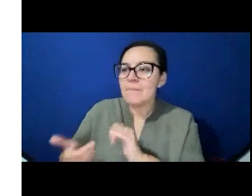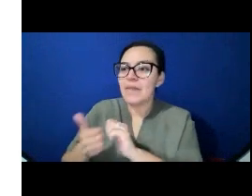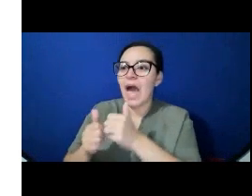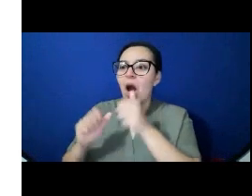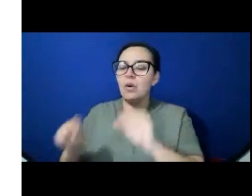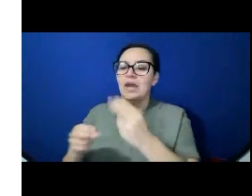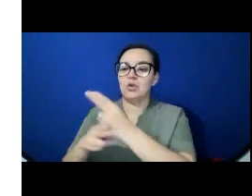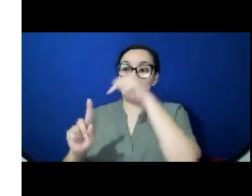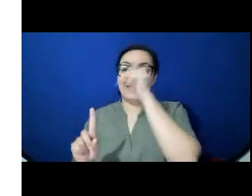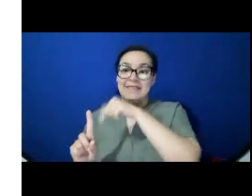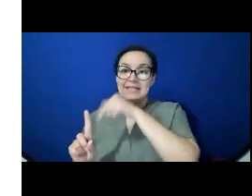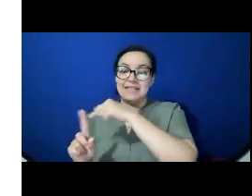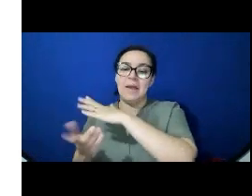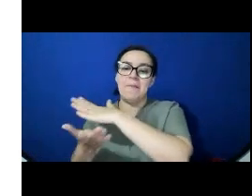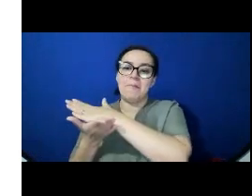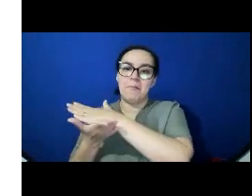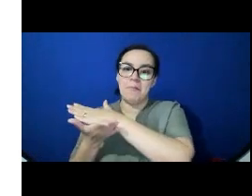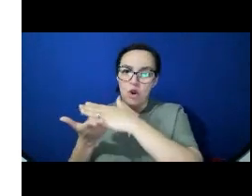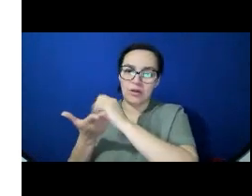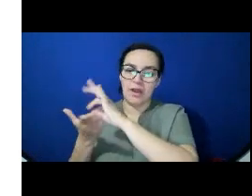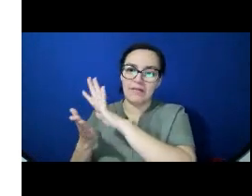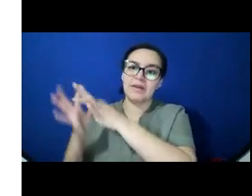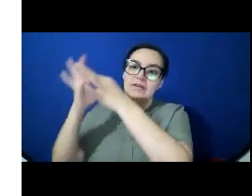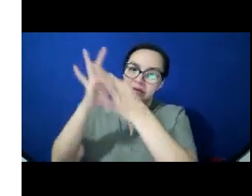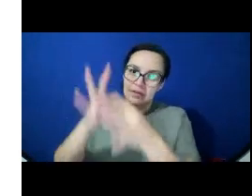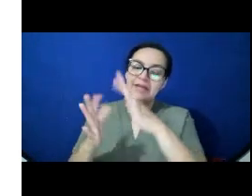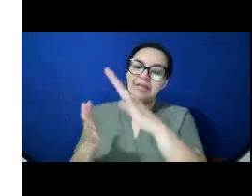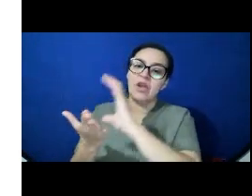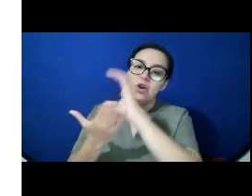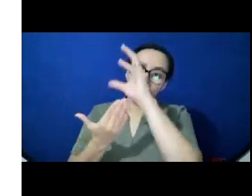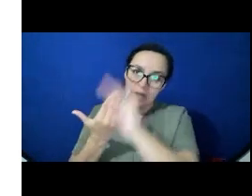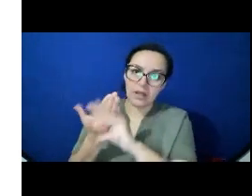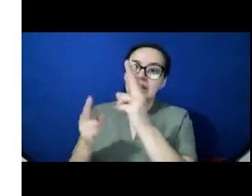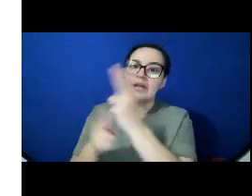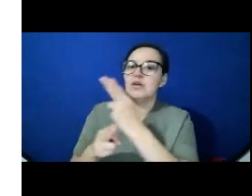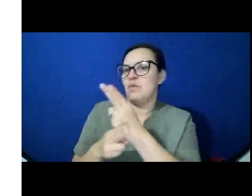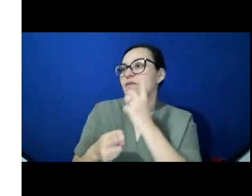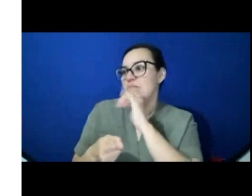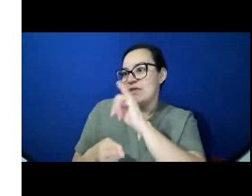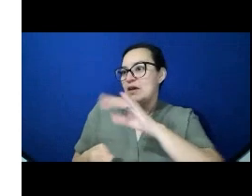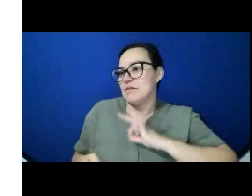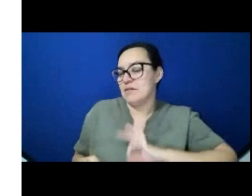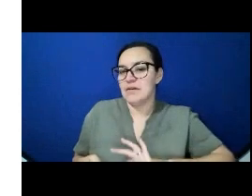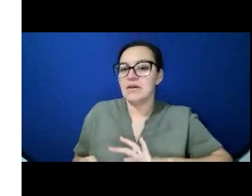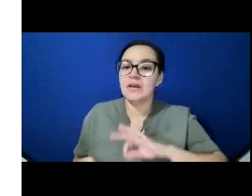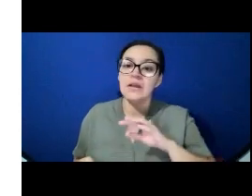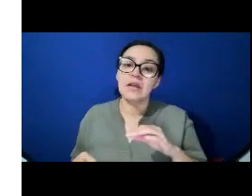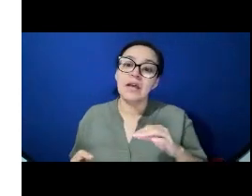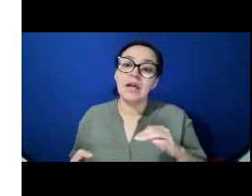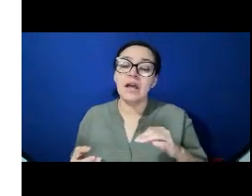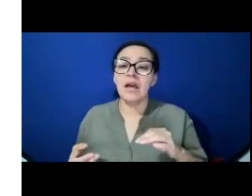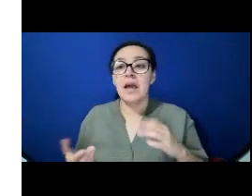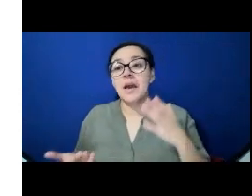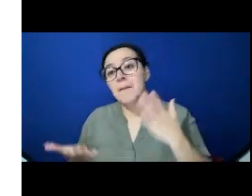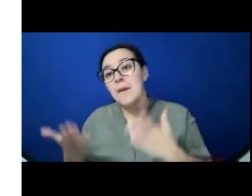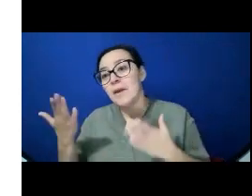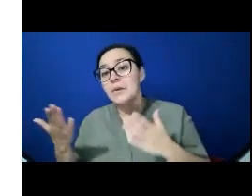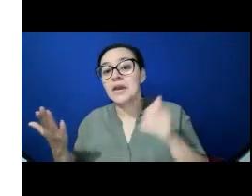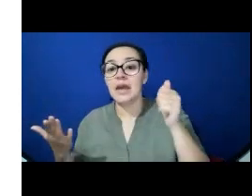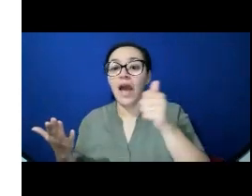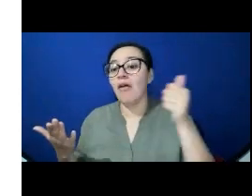para asegurarnos de que esto pudiera ser parte de su currículo para que puedan utilizarlo de esa